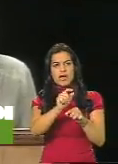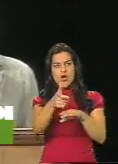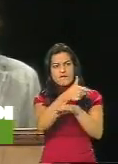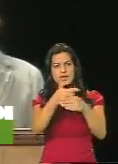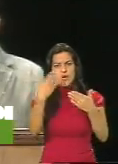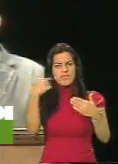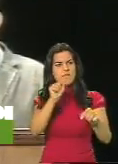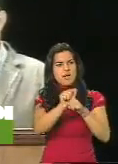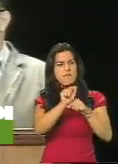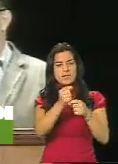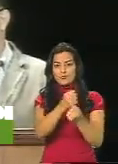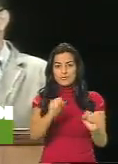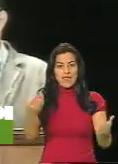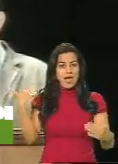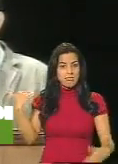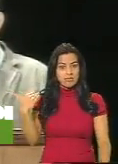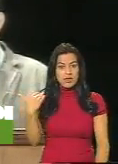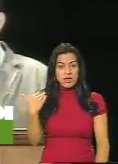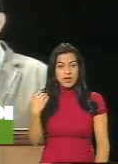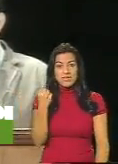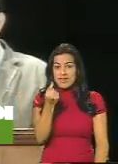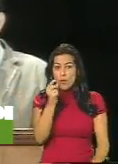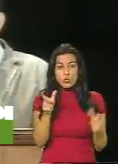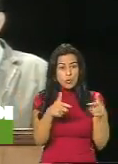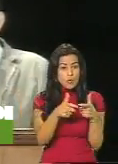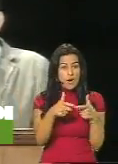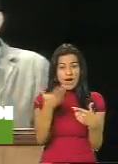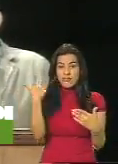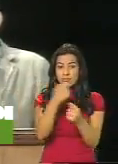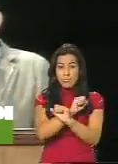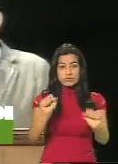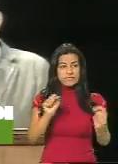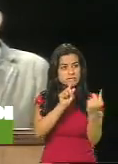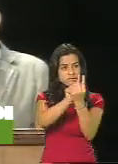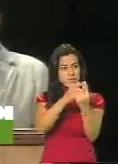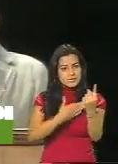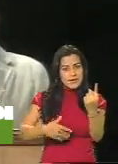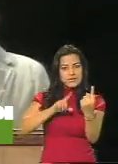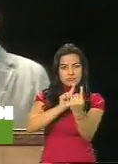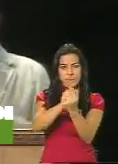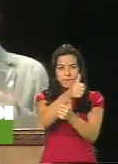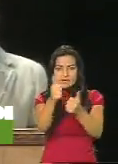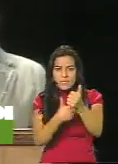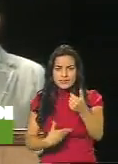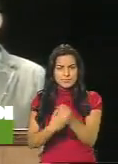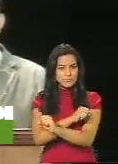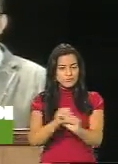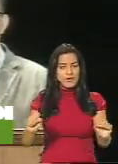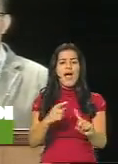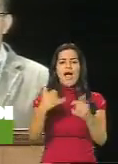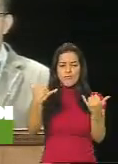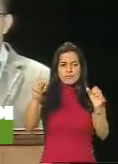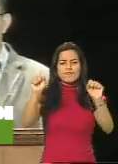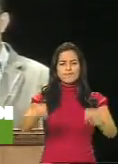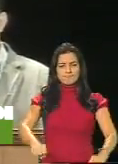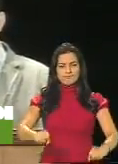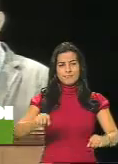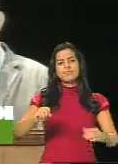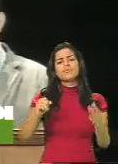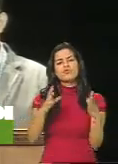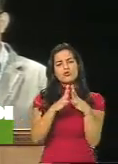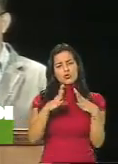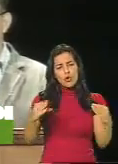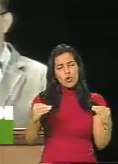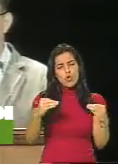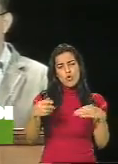gobierno. Nunca ningún gremio tuvo esa posibilidad. De manera que la justa protesta siempre será atendida por el gobierno